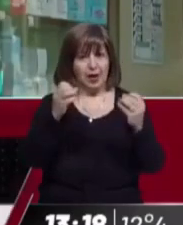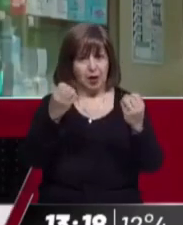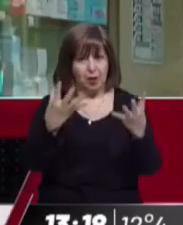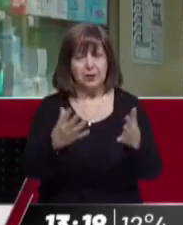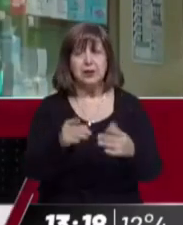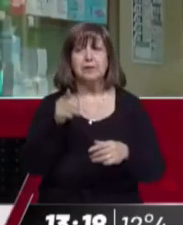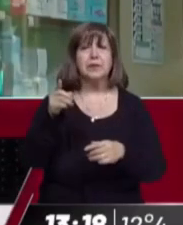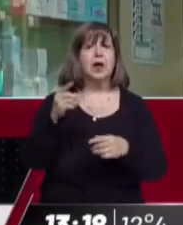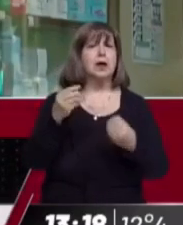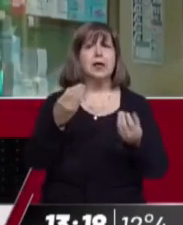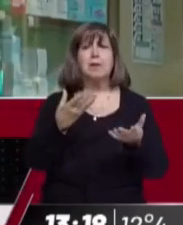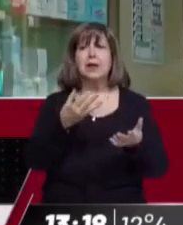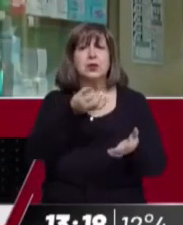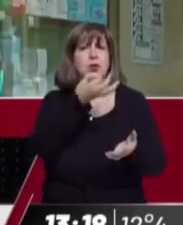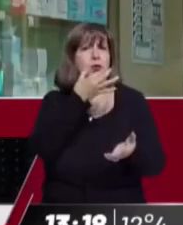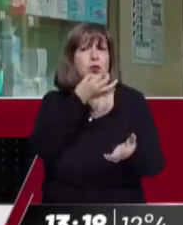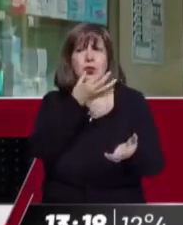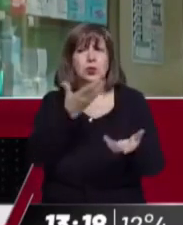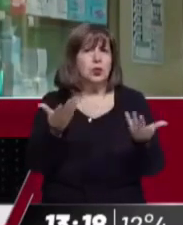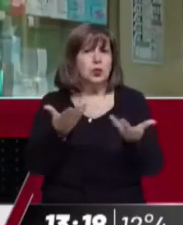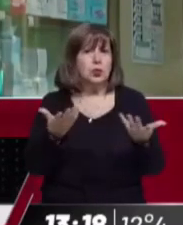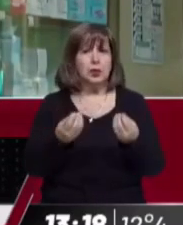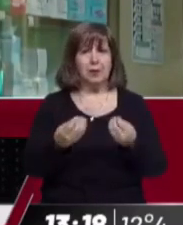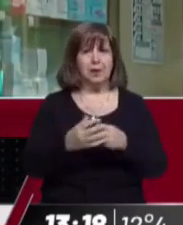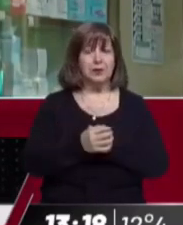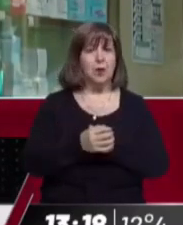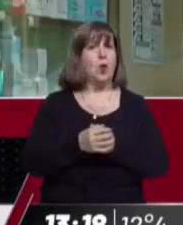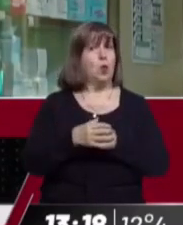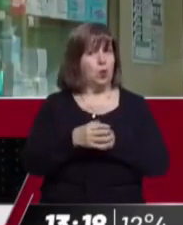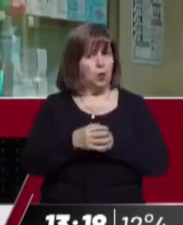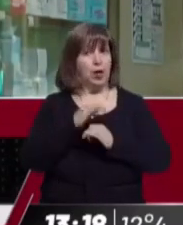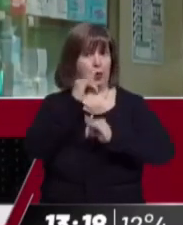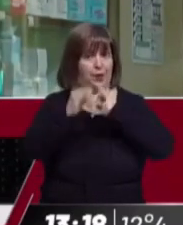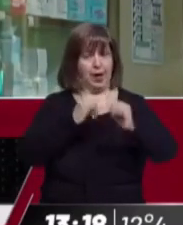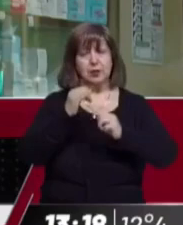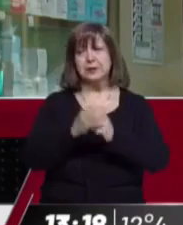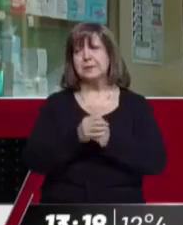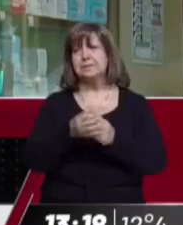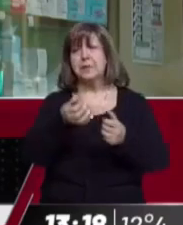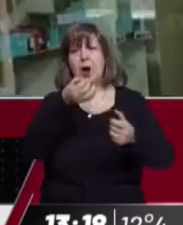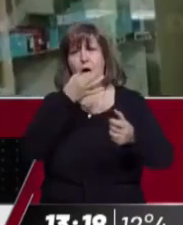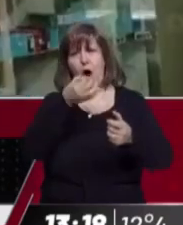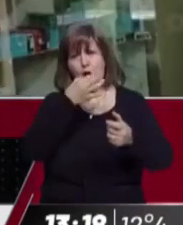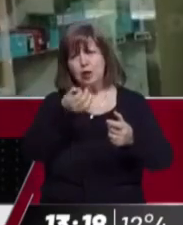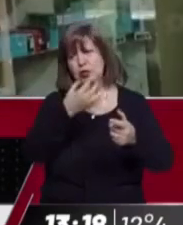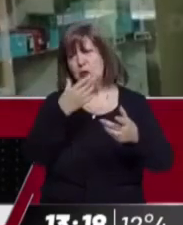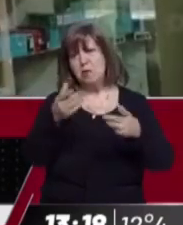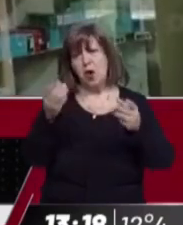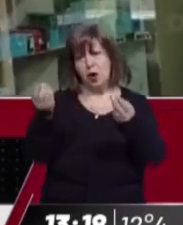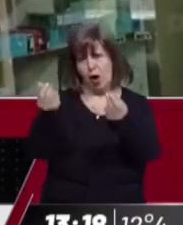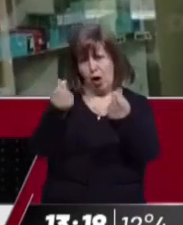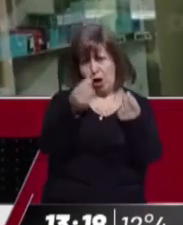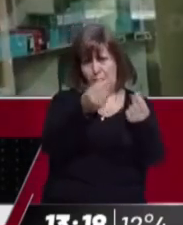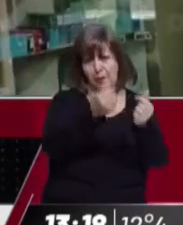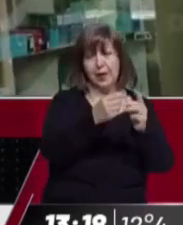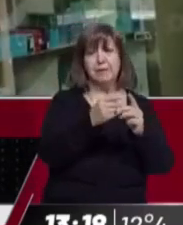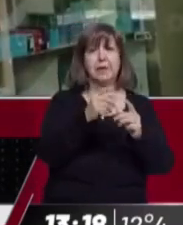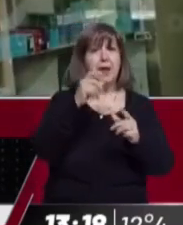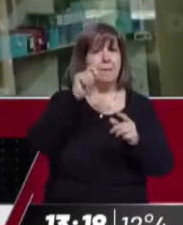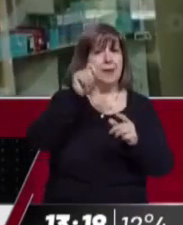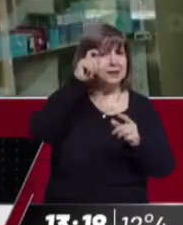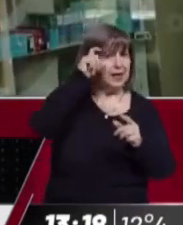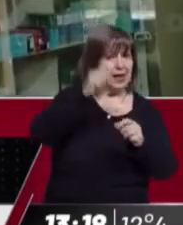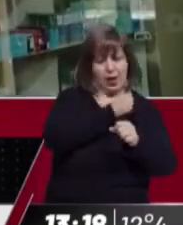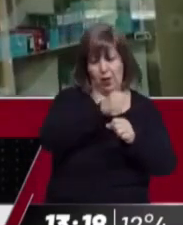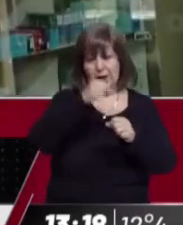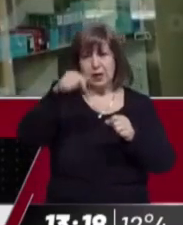bueno Qué ha pasado con el consumo en Mendoza bueno el consumo en Mendoza desde este último tiempo lo que va a principio de año hasta la